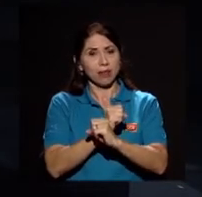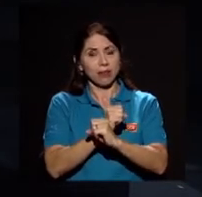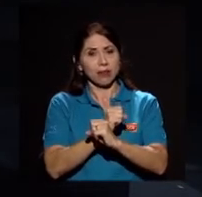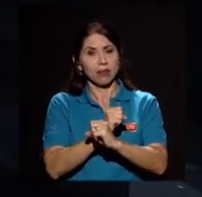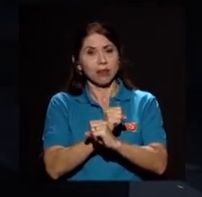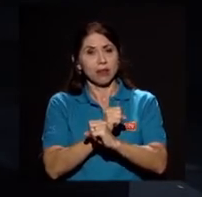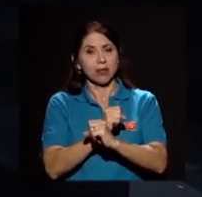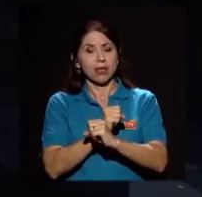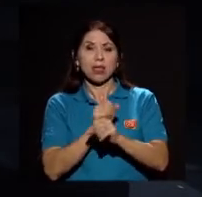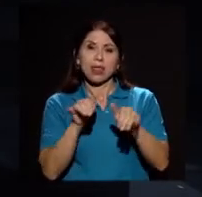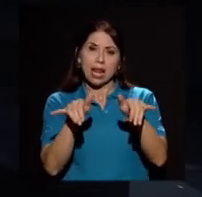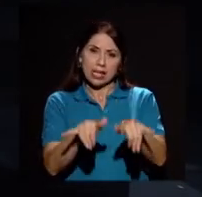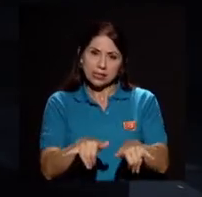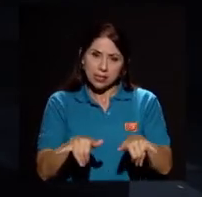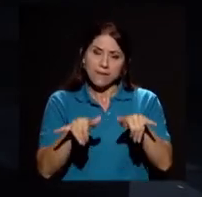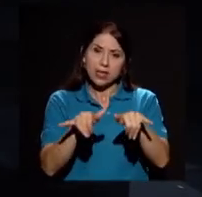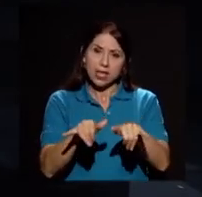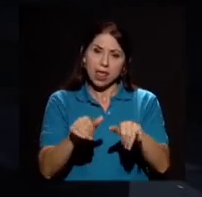estabilidad